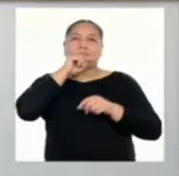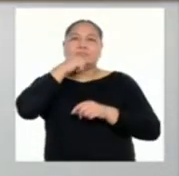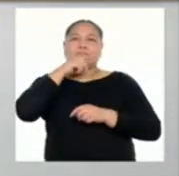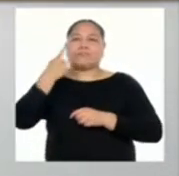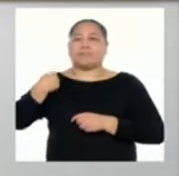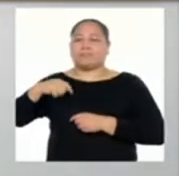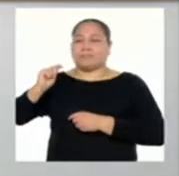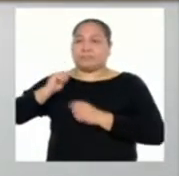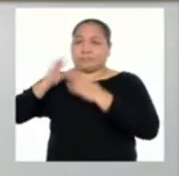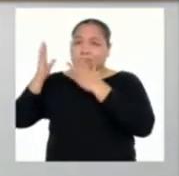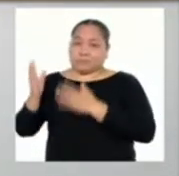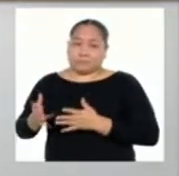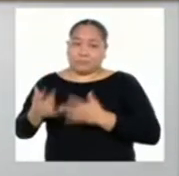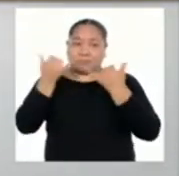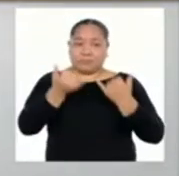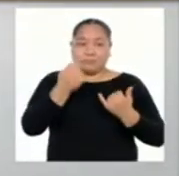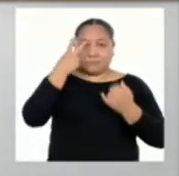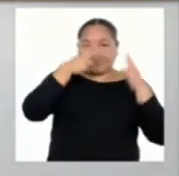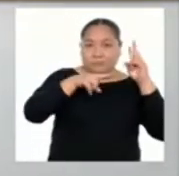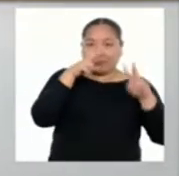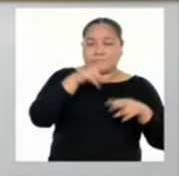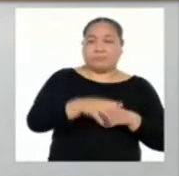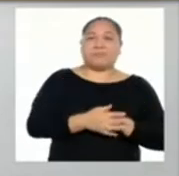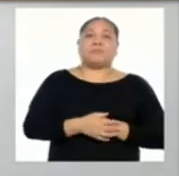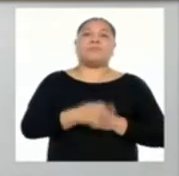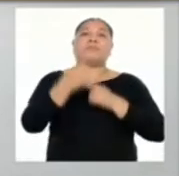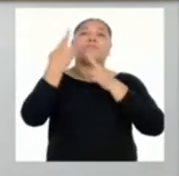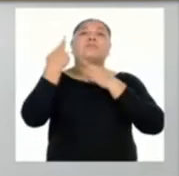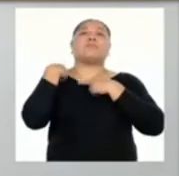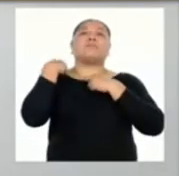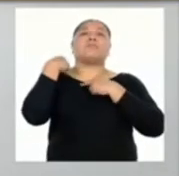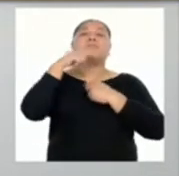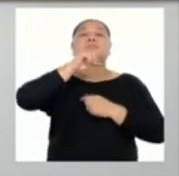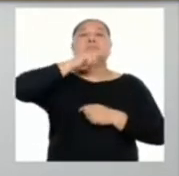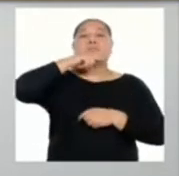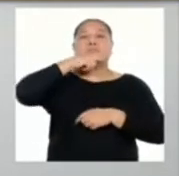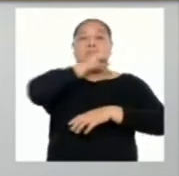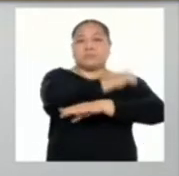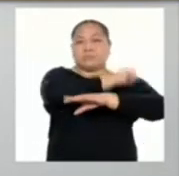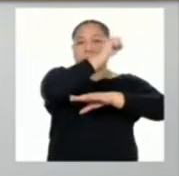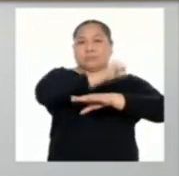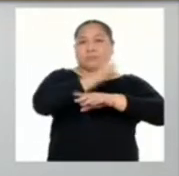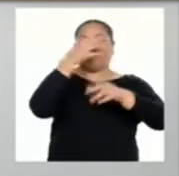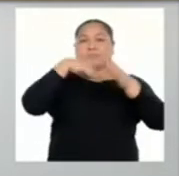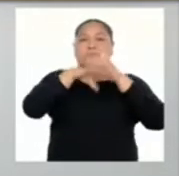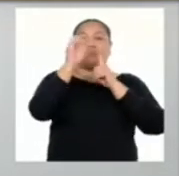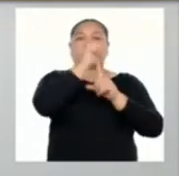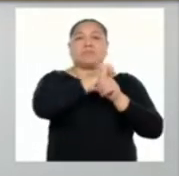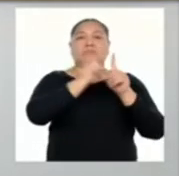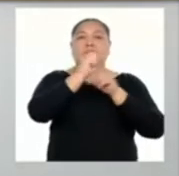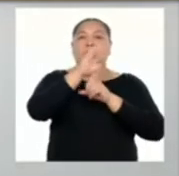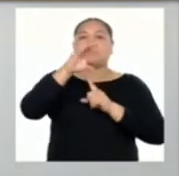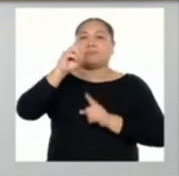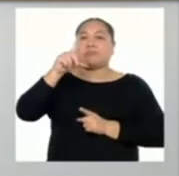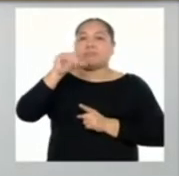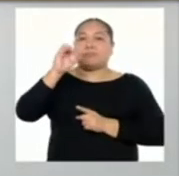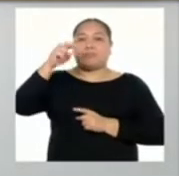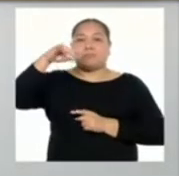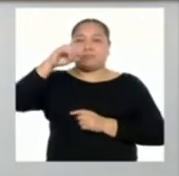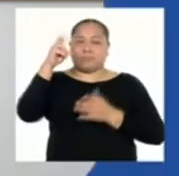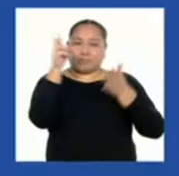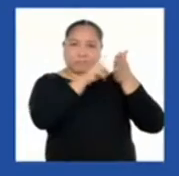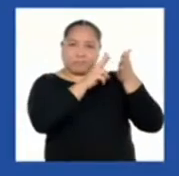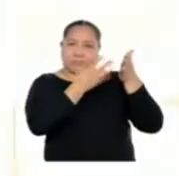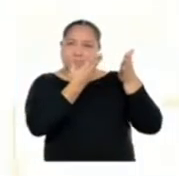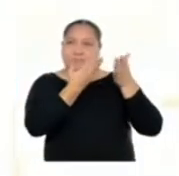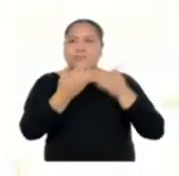mujeres españolas. Ahora tocaba hablar del rol de las mujeres indígenas en la sociedad colonial. Leamos el